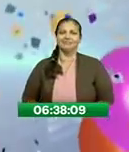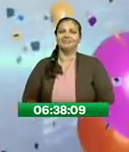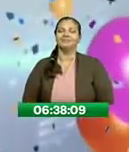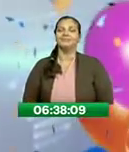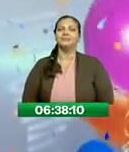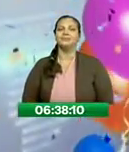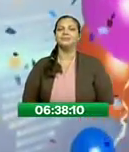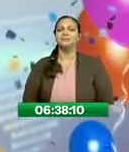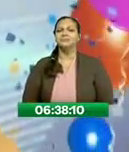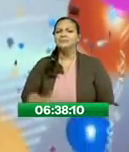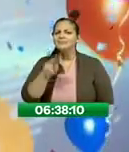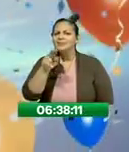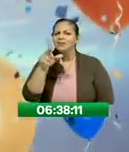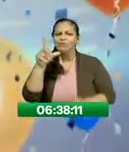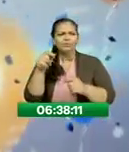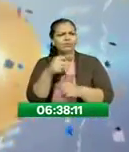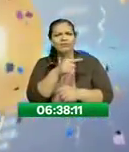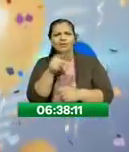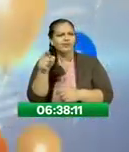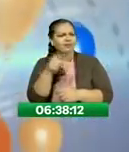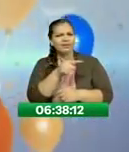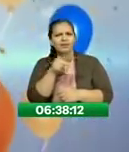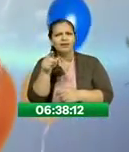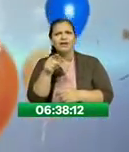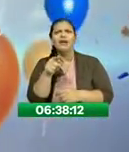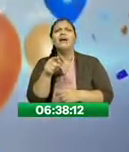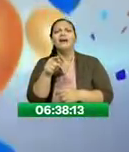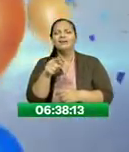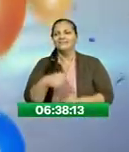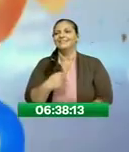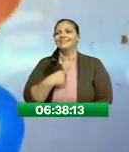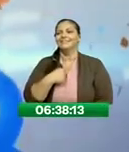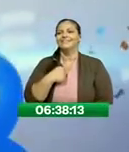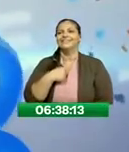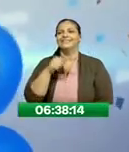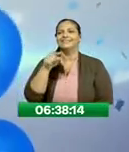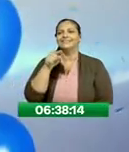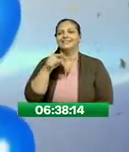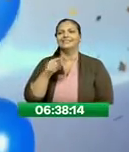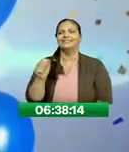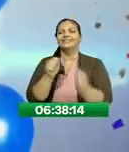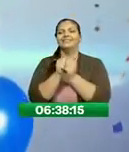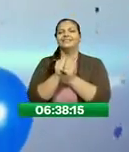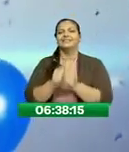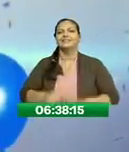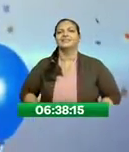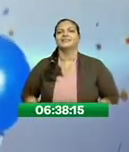está con la bombón. ¡Felicitaciones! Gracias, mi gente linda.